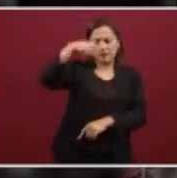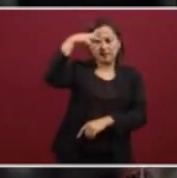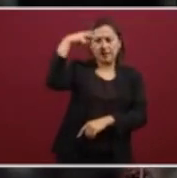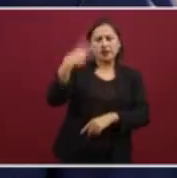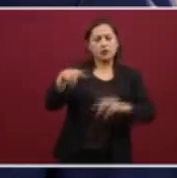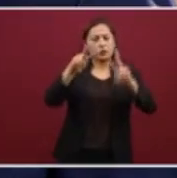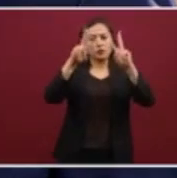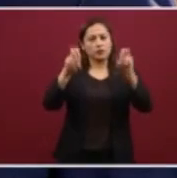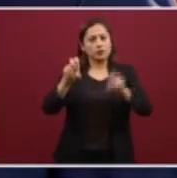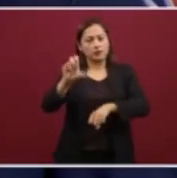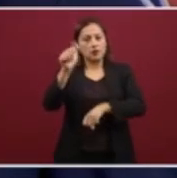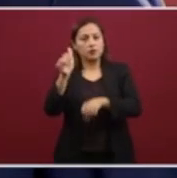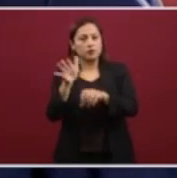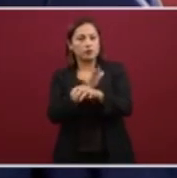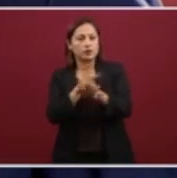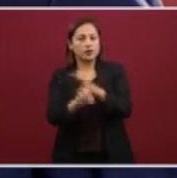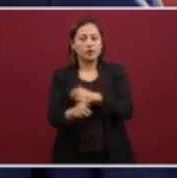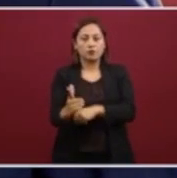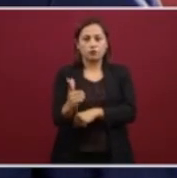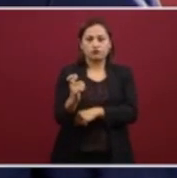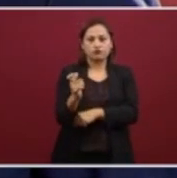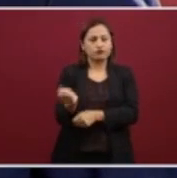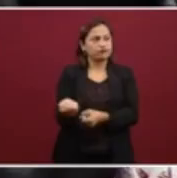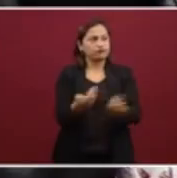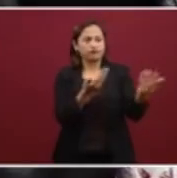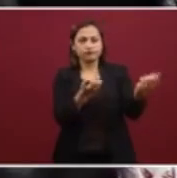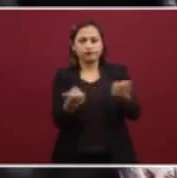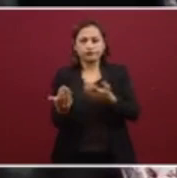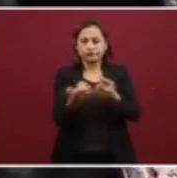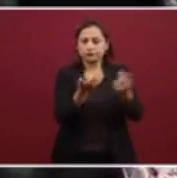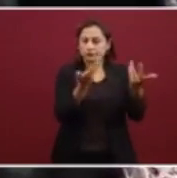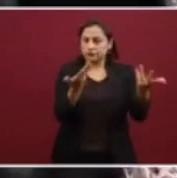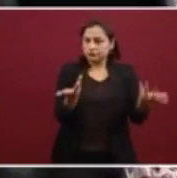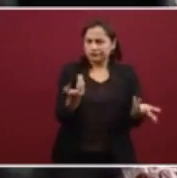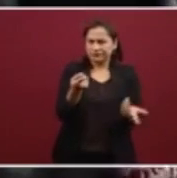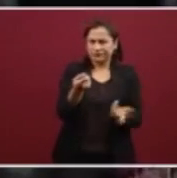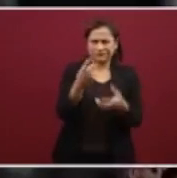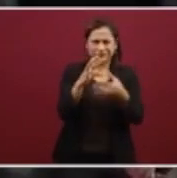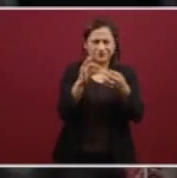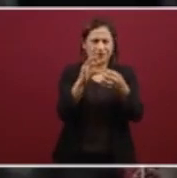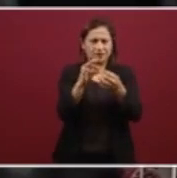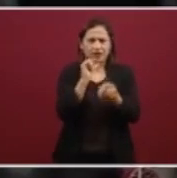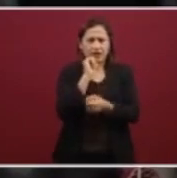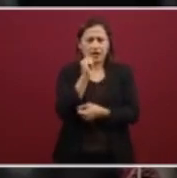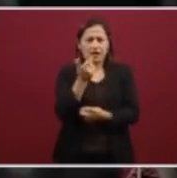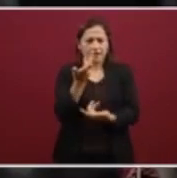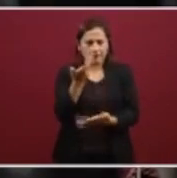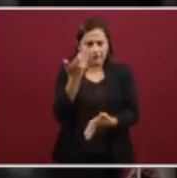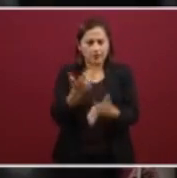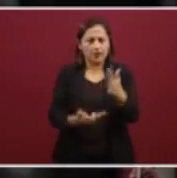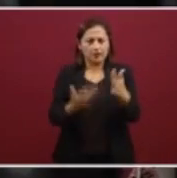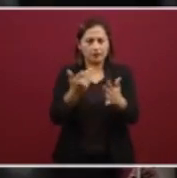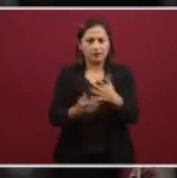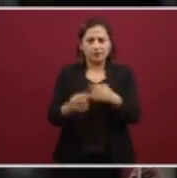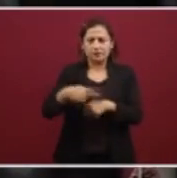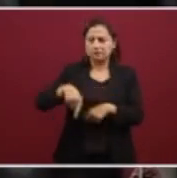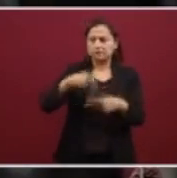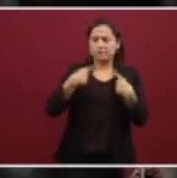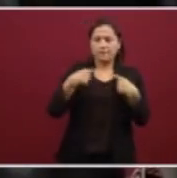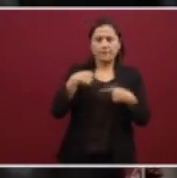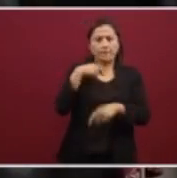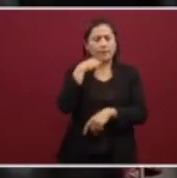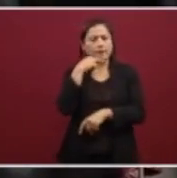ejemplo. Es un tema que no hemos tratado mucho, no hemos escuchado mucho, pero que siempre ha preocupado y que siempre ha estado en